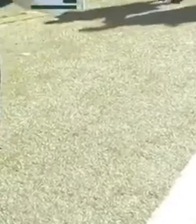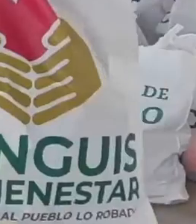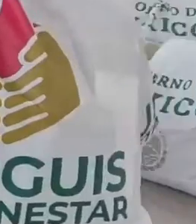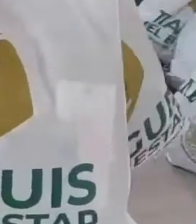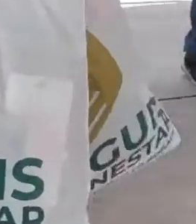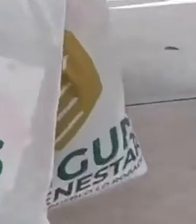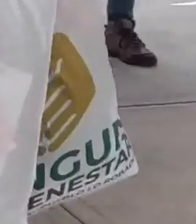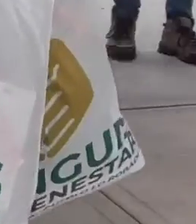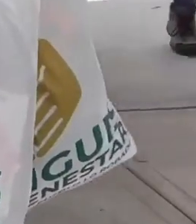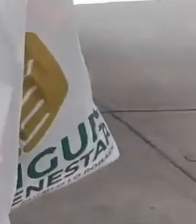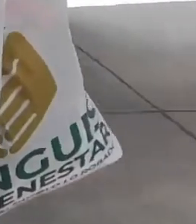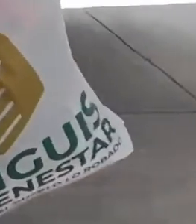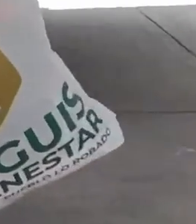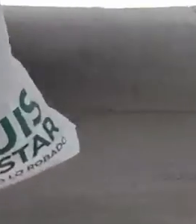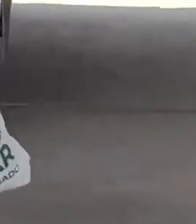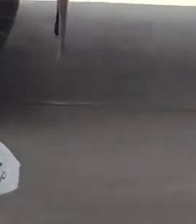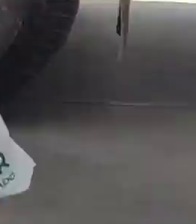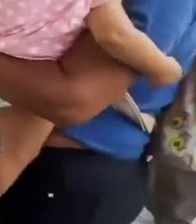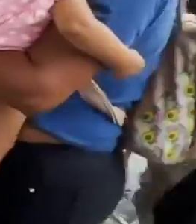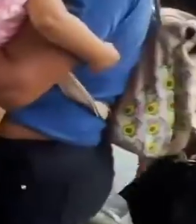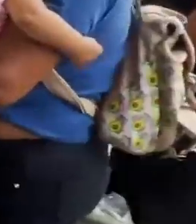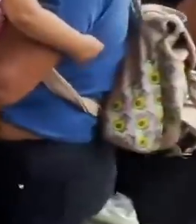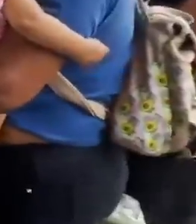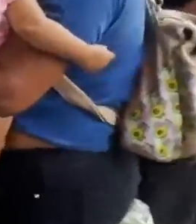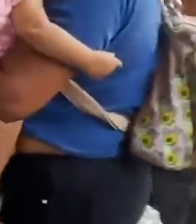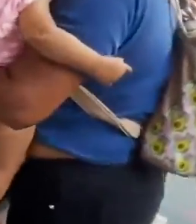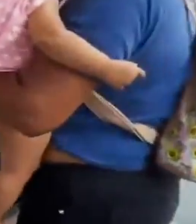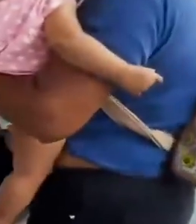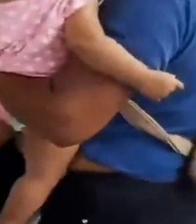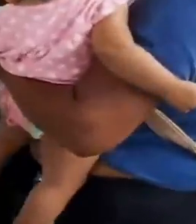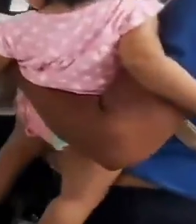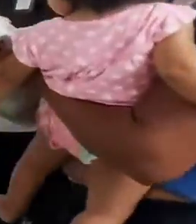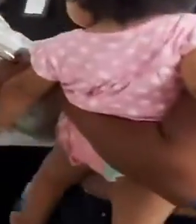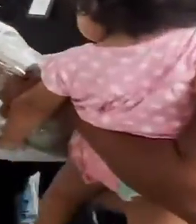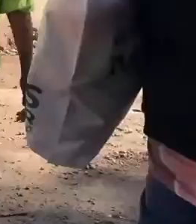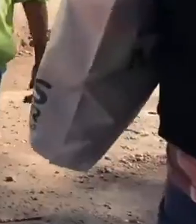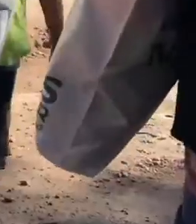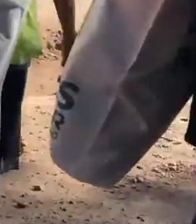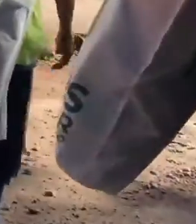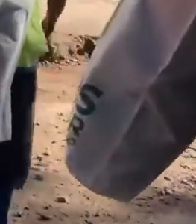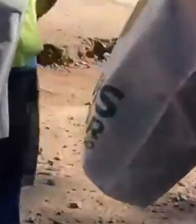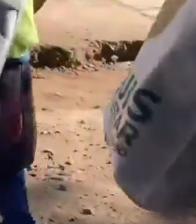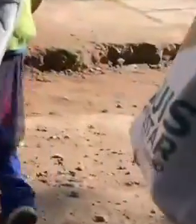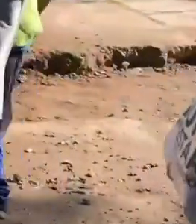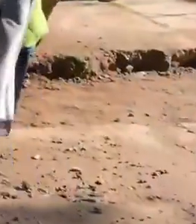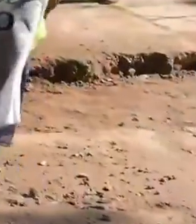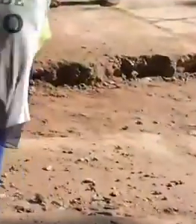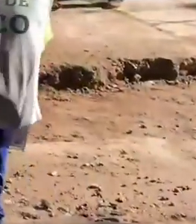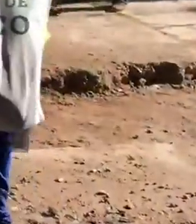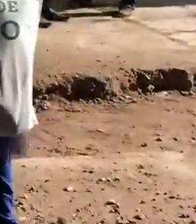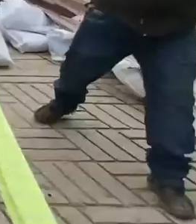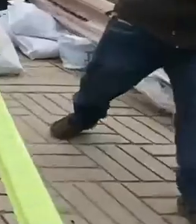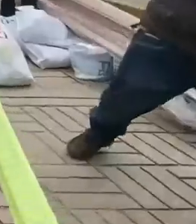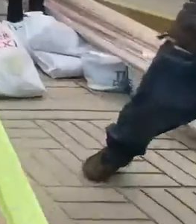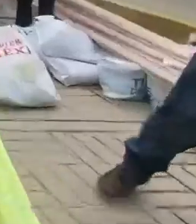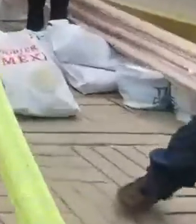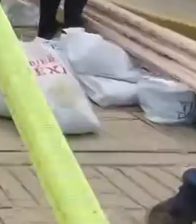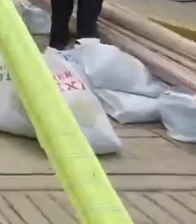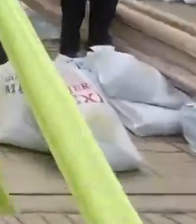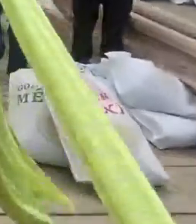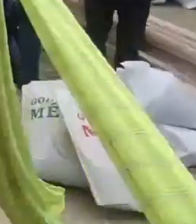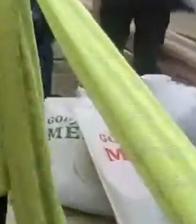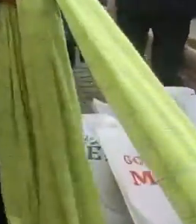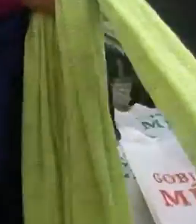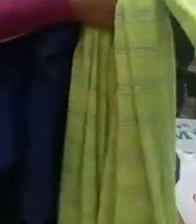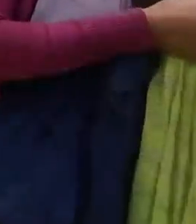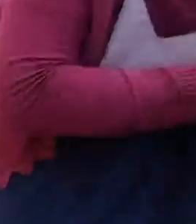para cumplir la instrucción presidencial de contribuir a la pronta recuperación de los municipios afectados por el huracán Ágata. Han